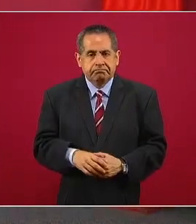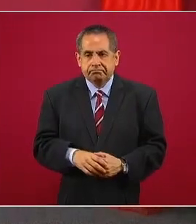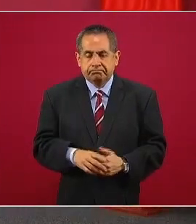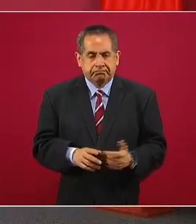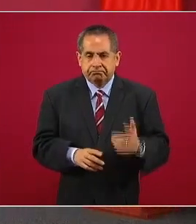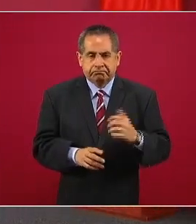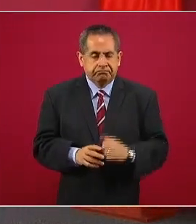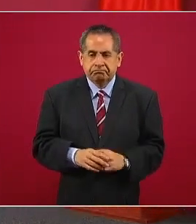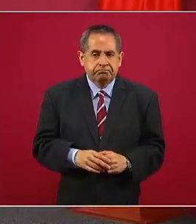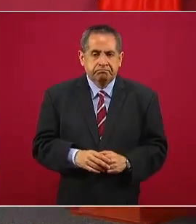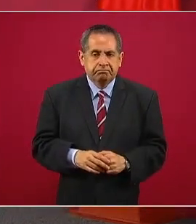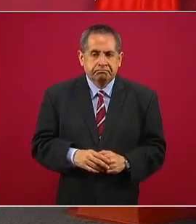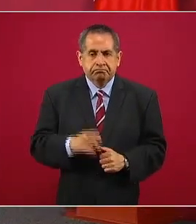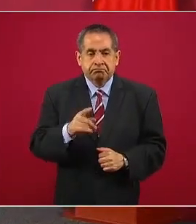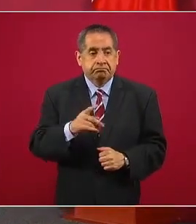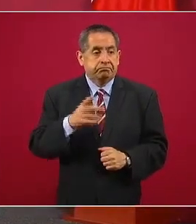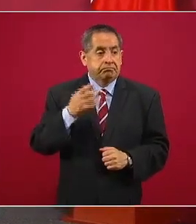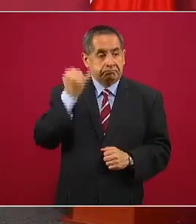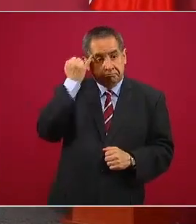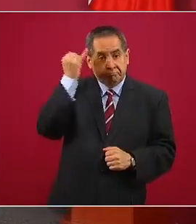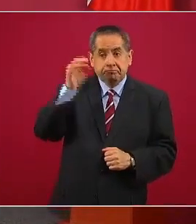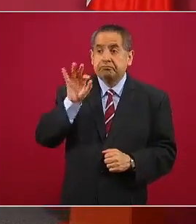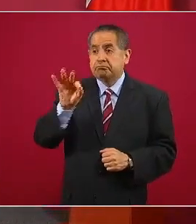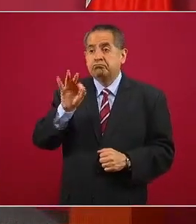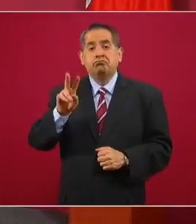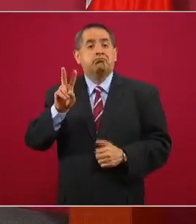Nos vendieron la idea,